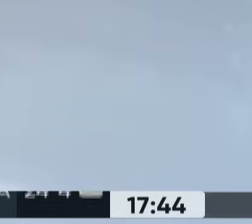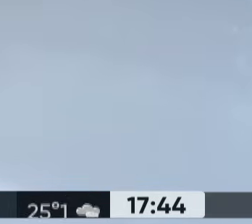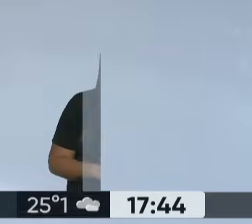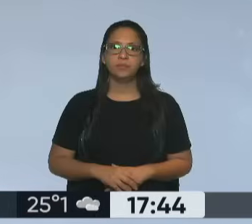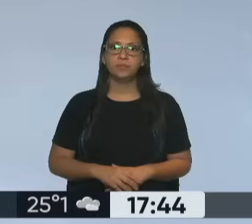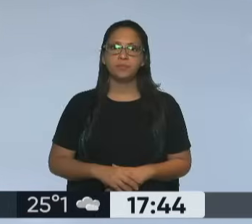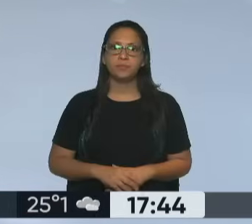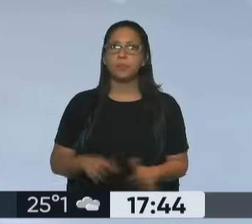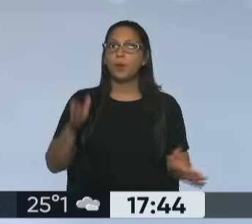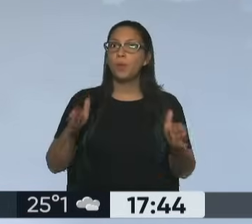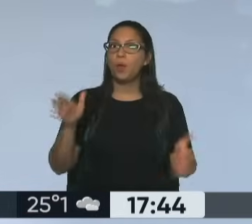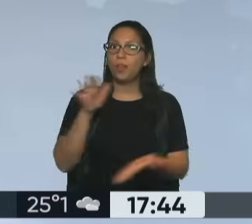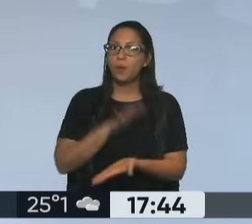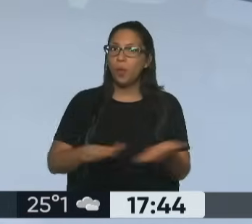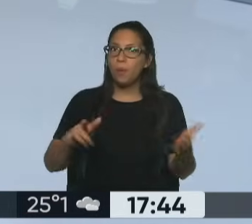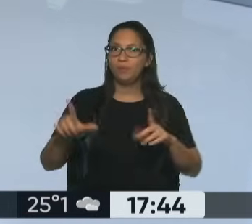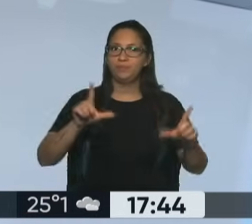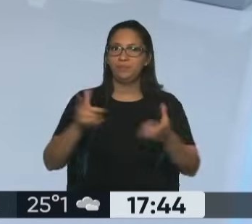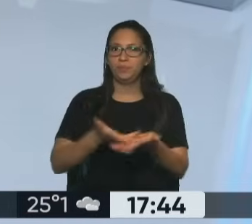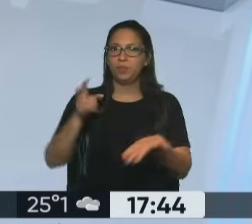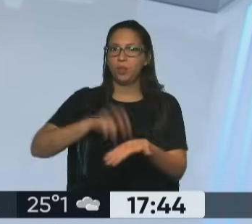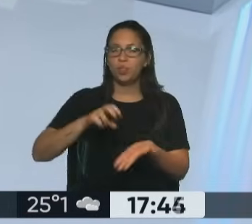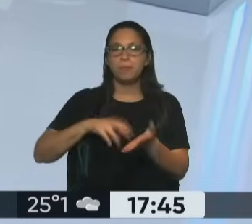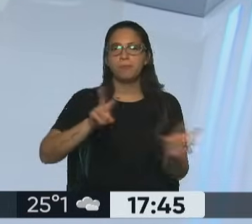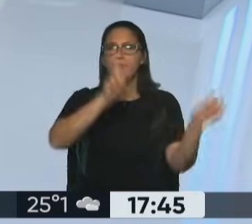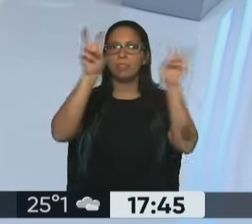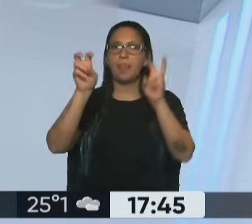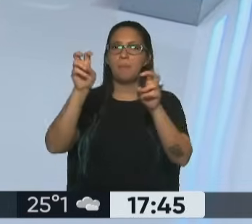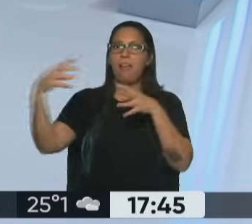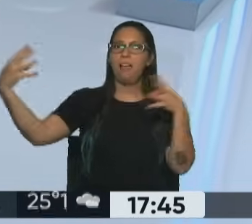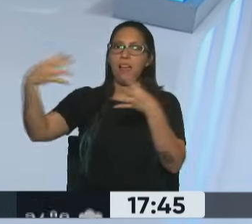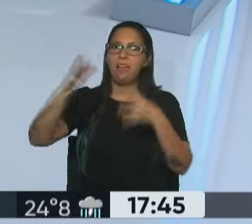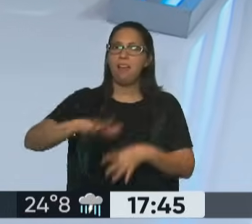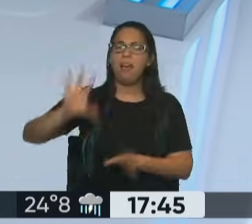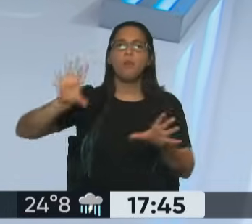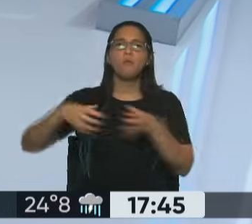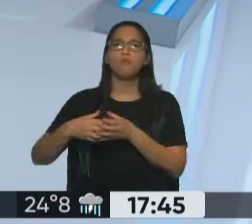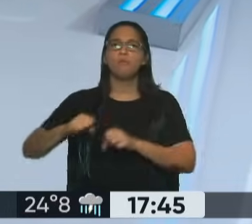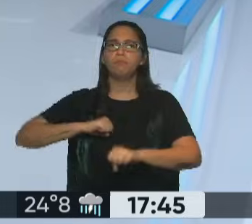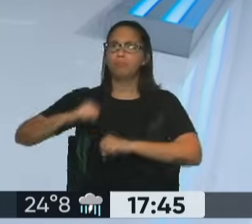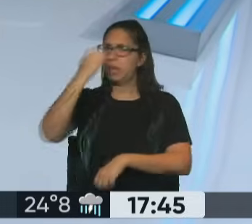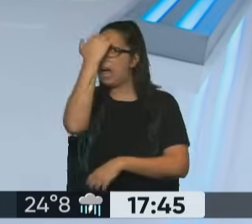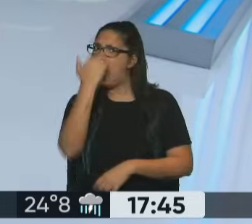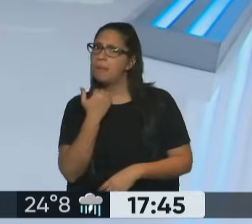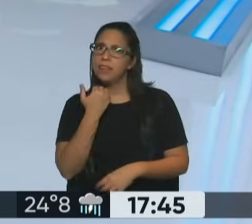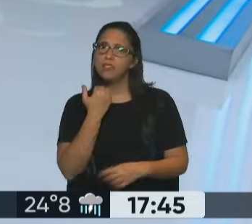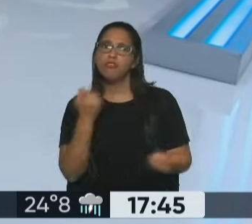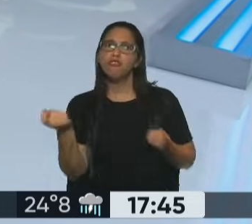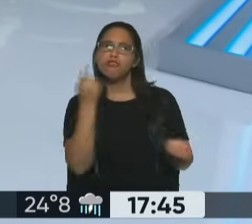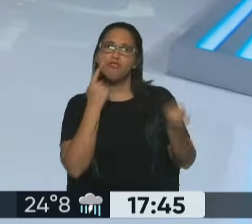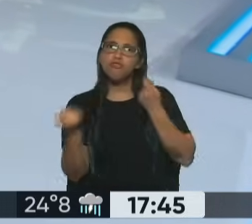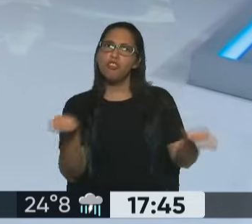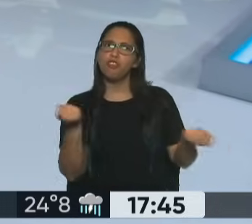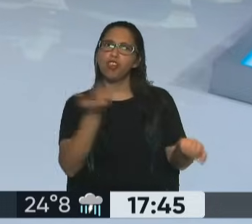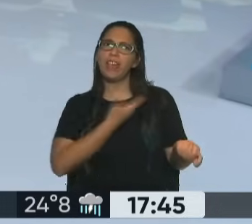abrimos un nuevo bloque de televisión pública noticias tenemos que ir al conflicto en medio oriente jamás perdió el control de gaza estamos